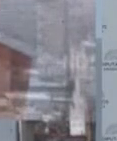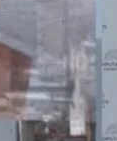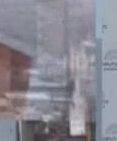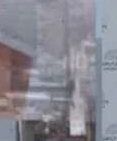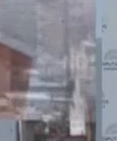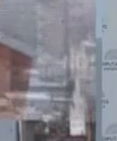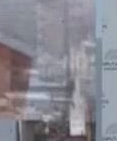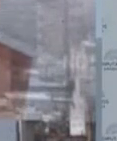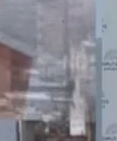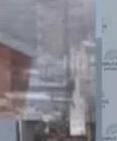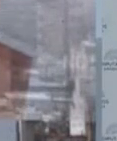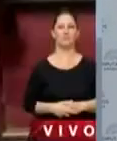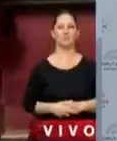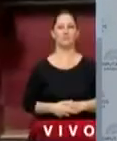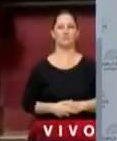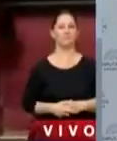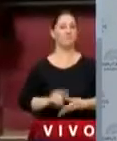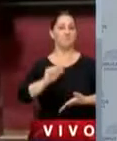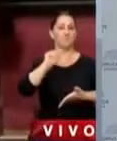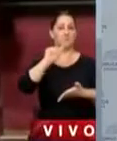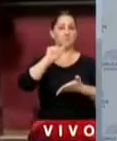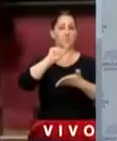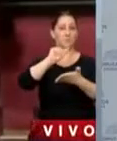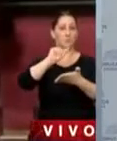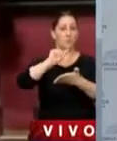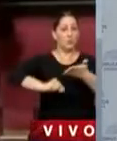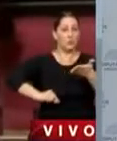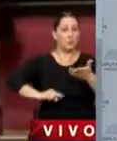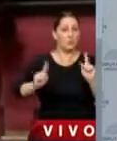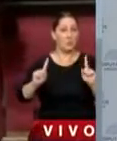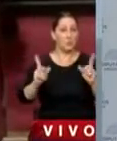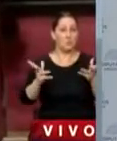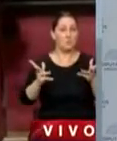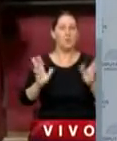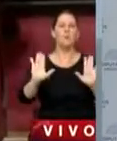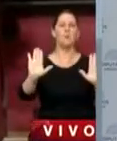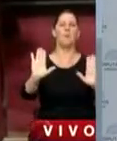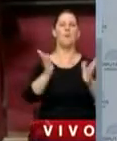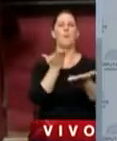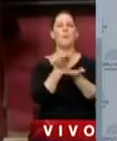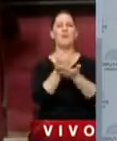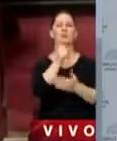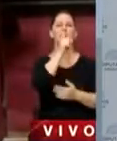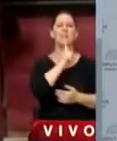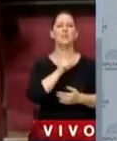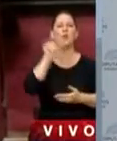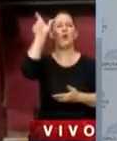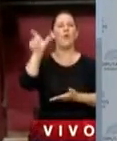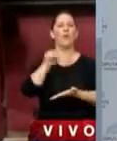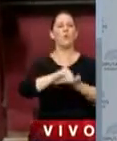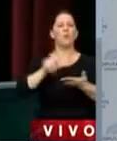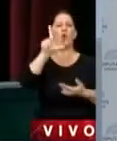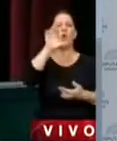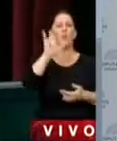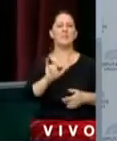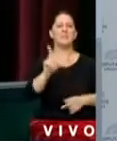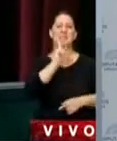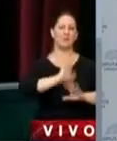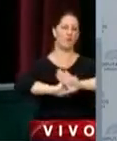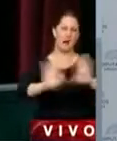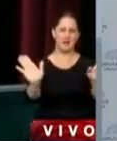diputados y una exigencia de parte del diputado Rodrigo de Loredo para explicar Qué quiso decir cuando dijo